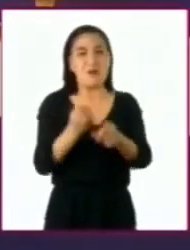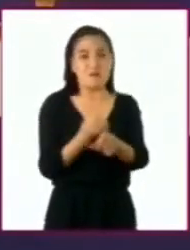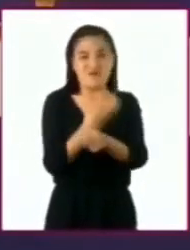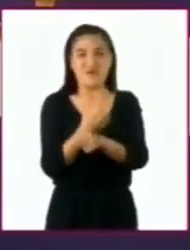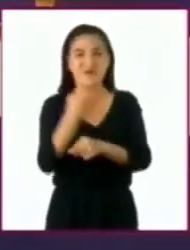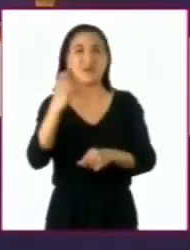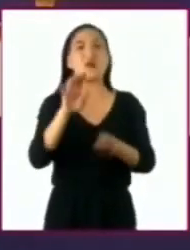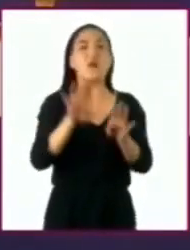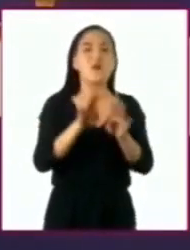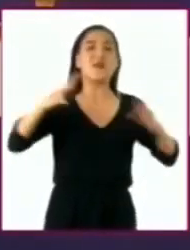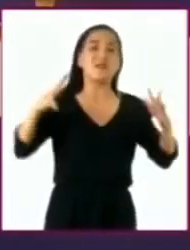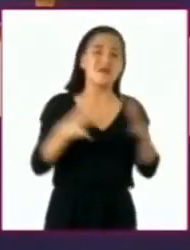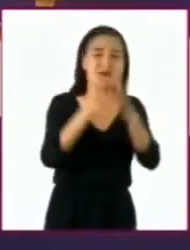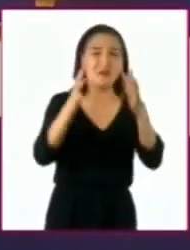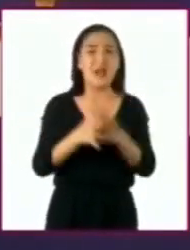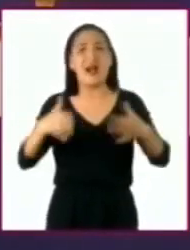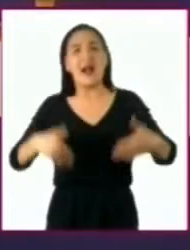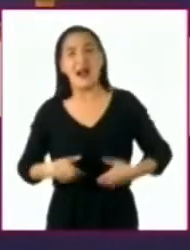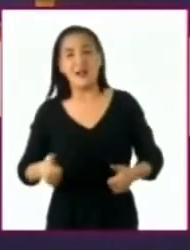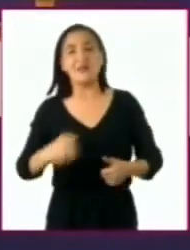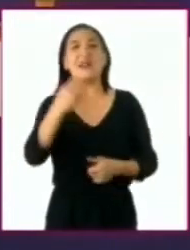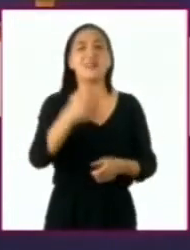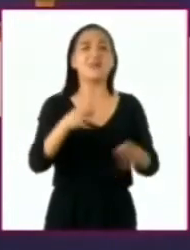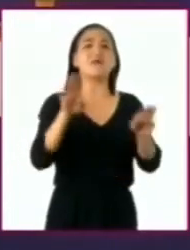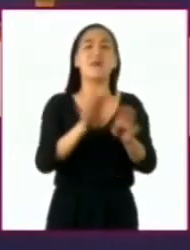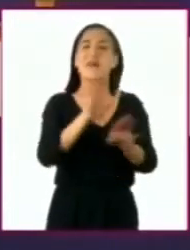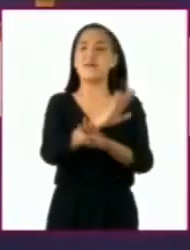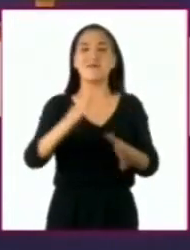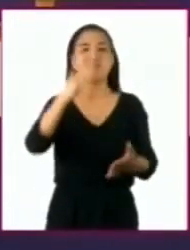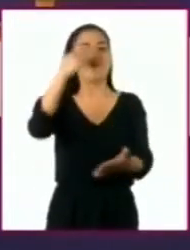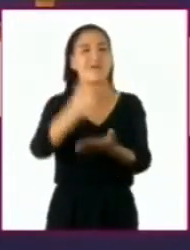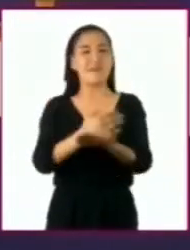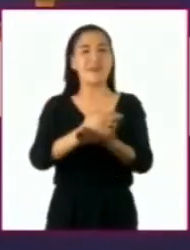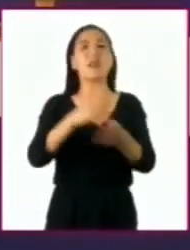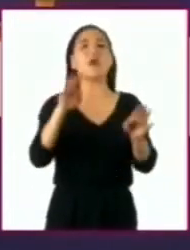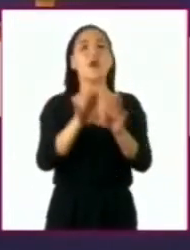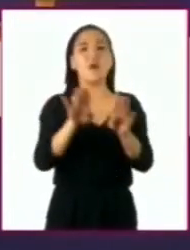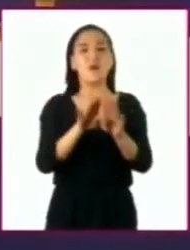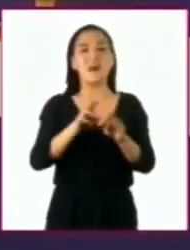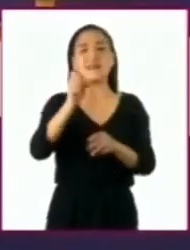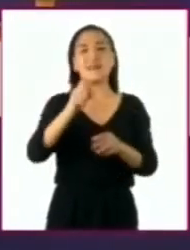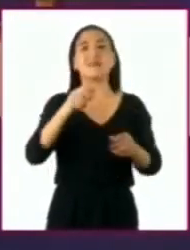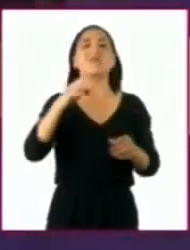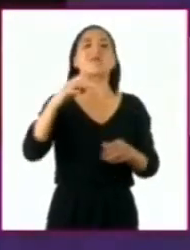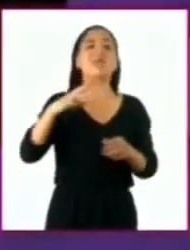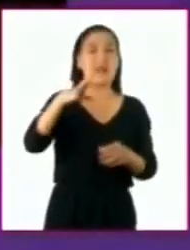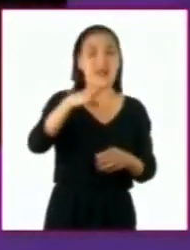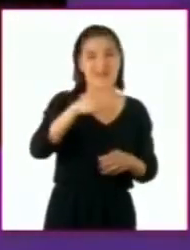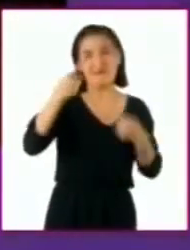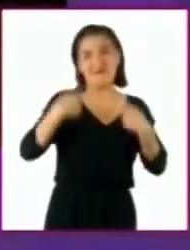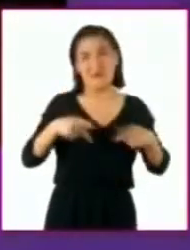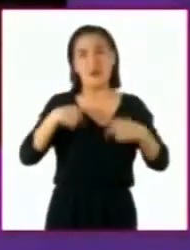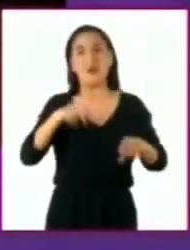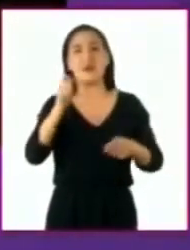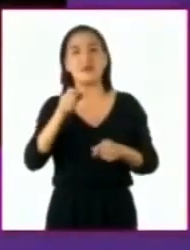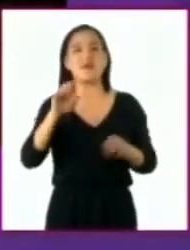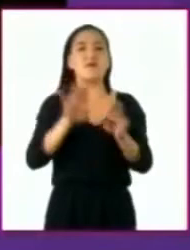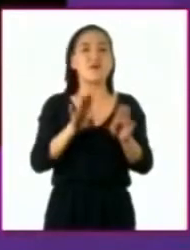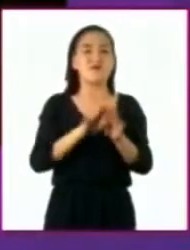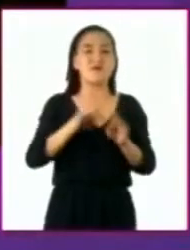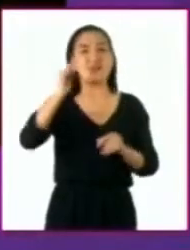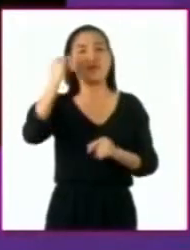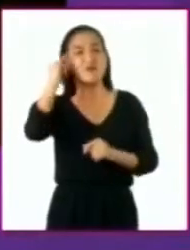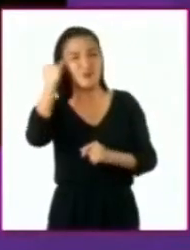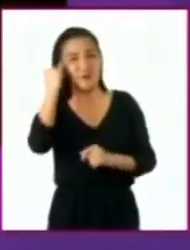el hambre, llega la cuarta, esto es, la de los estancieros y negros que los conquistadores pusieron para cobrar